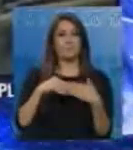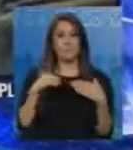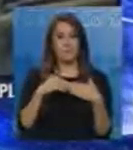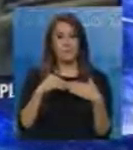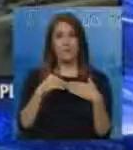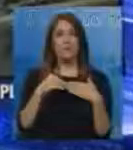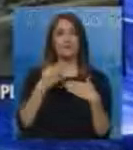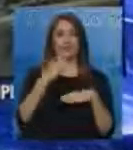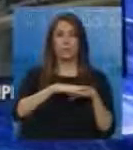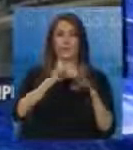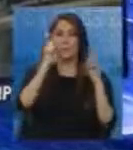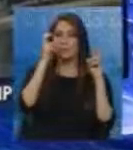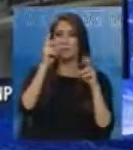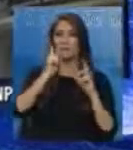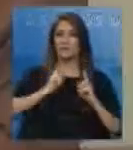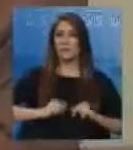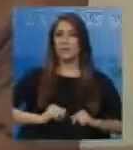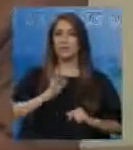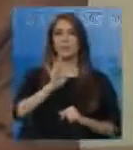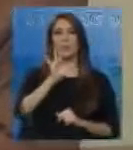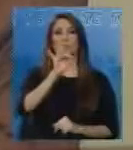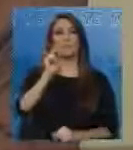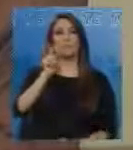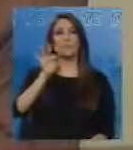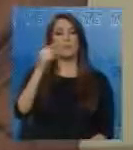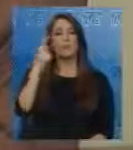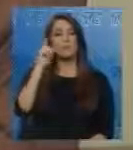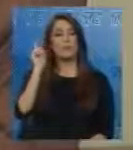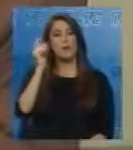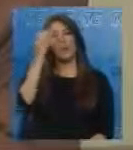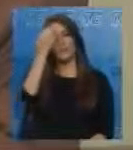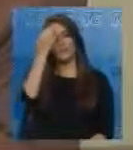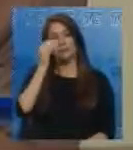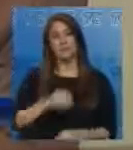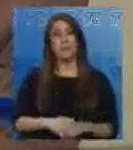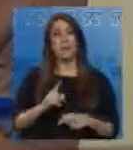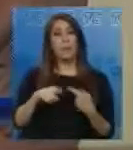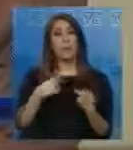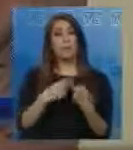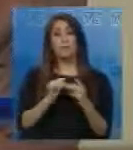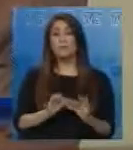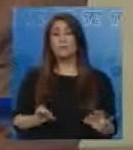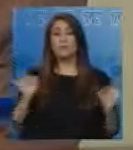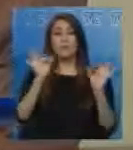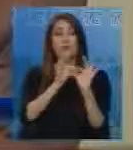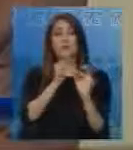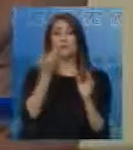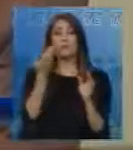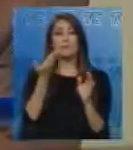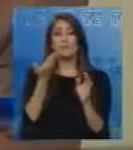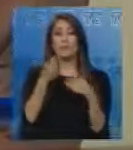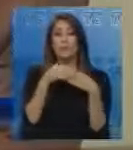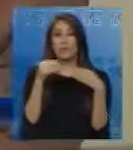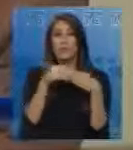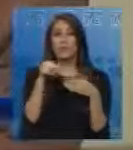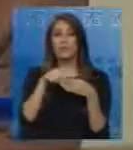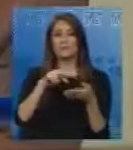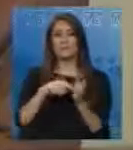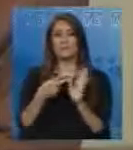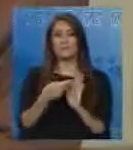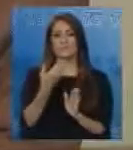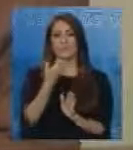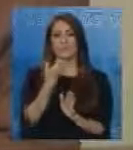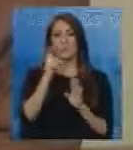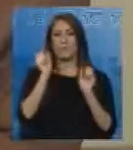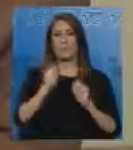de dólares respectivamente. Si algo tiene de beneficioso la dolarización es